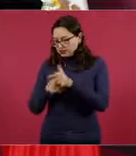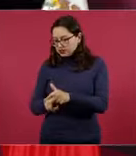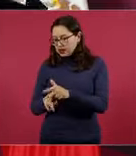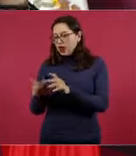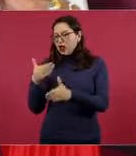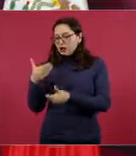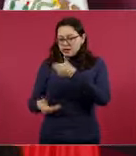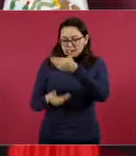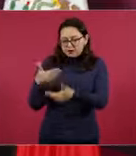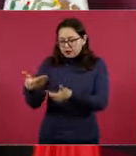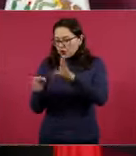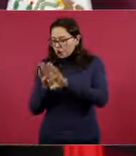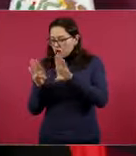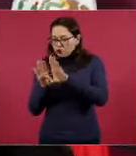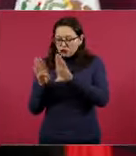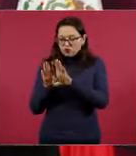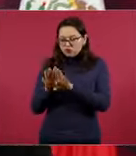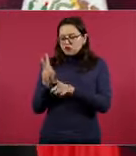estamos